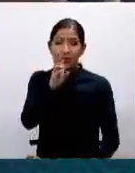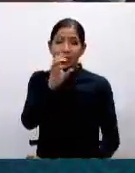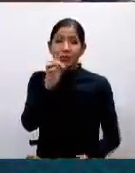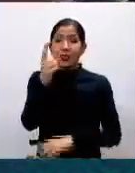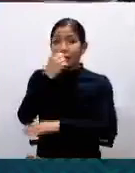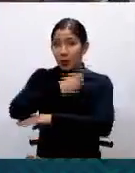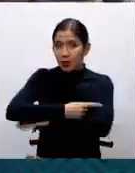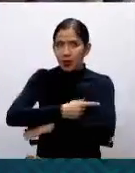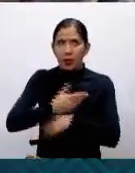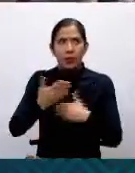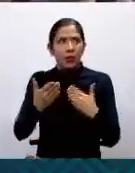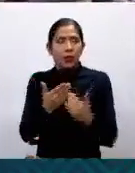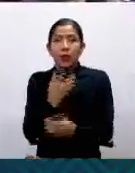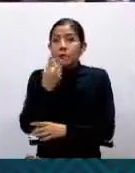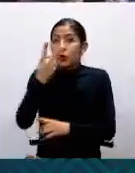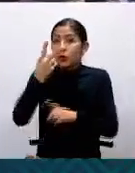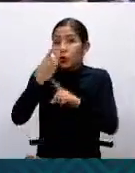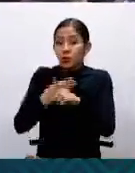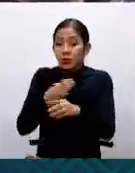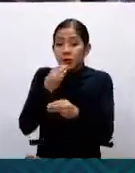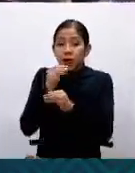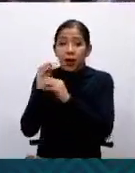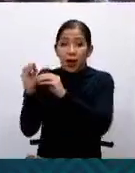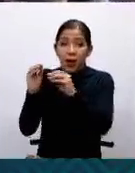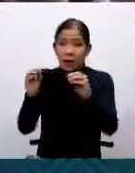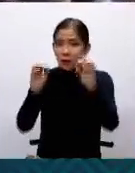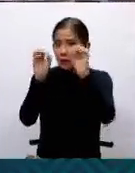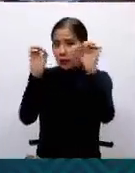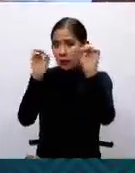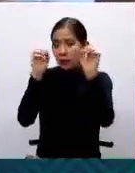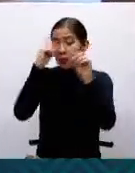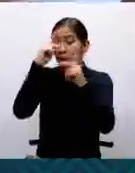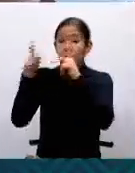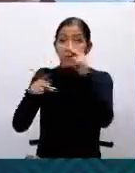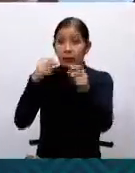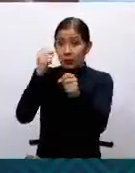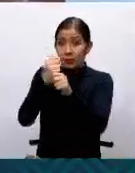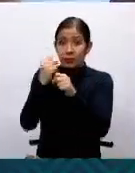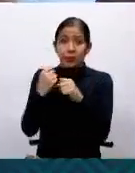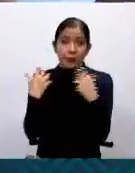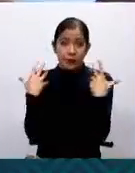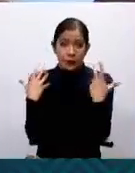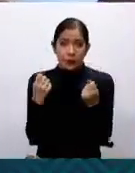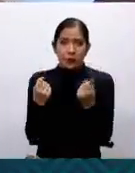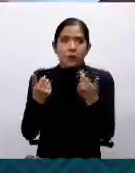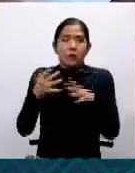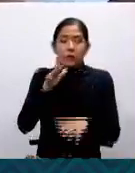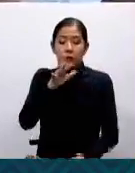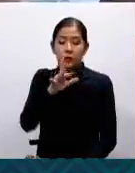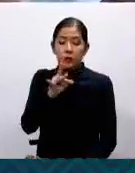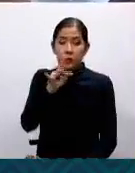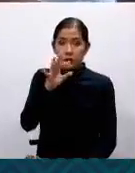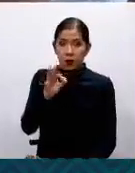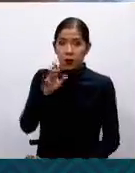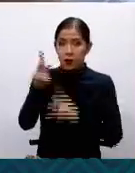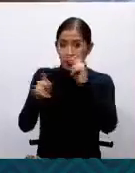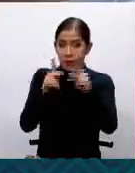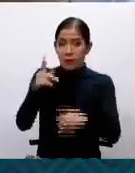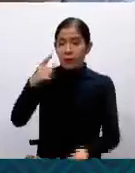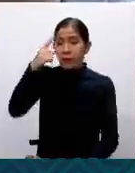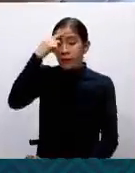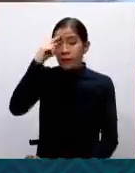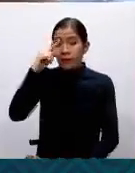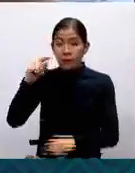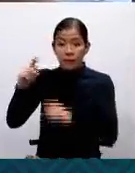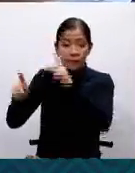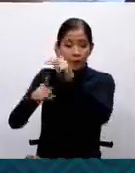son 2 meses sin alimentación para el personal de salud, que son casi 89, y para los